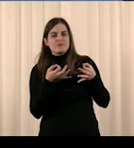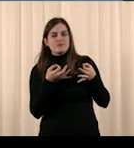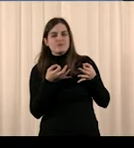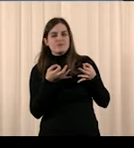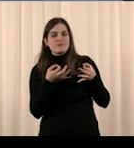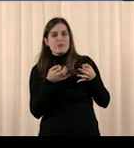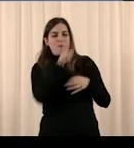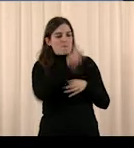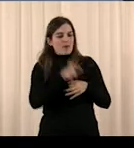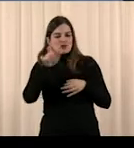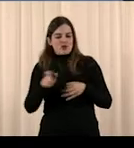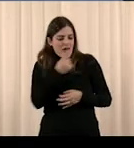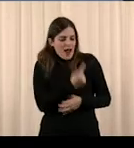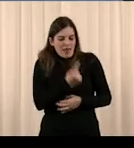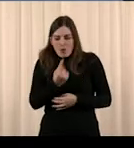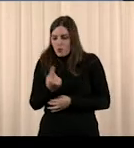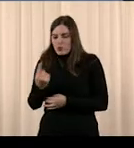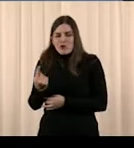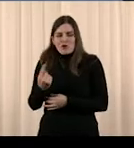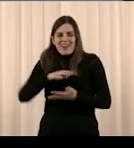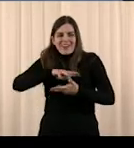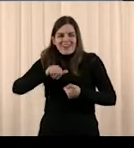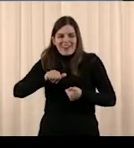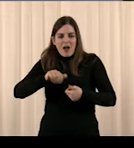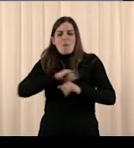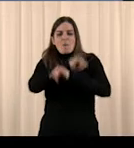Cada ser humano sobre la faz de esta tierra tiene paz.